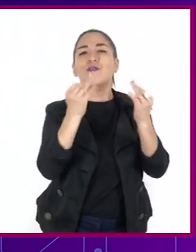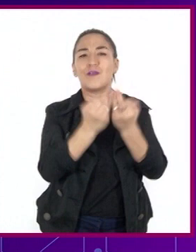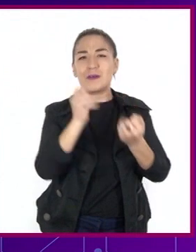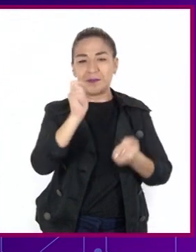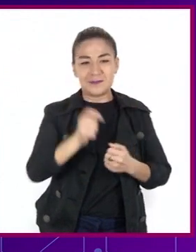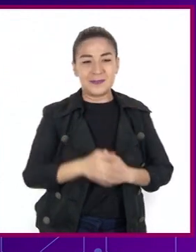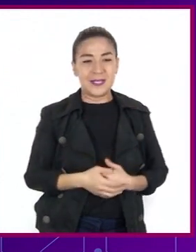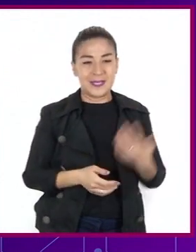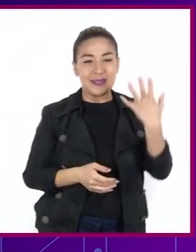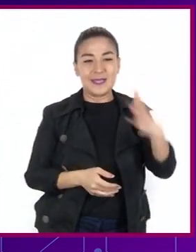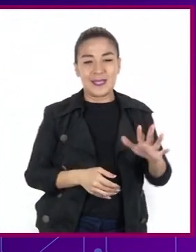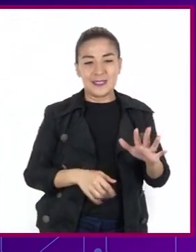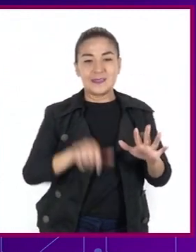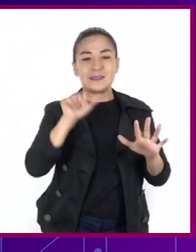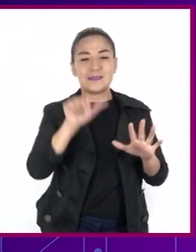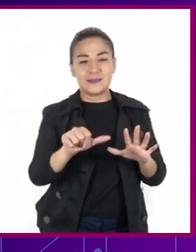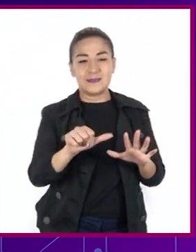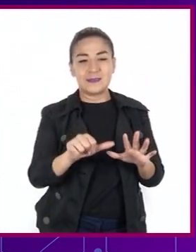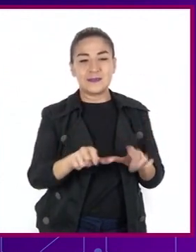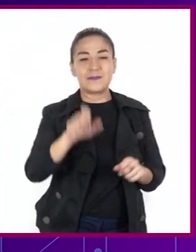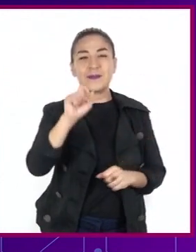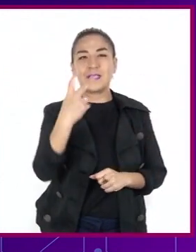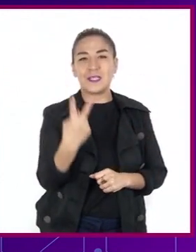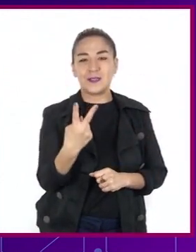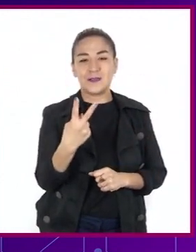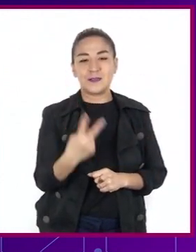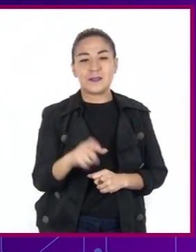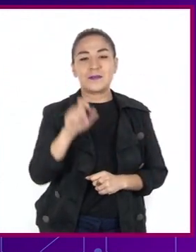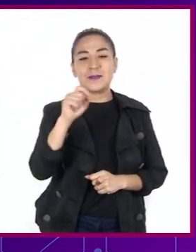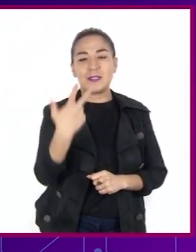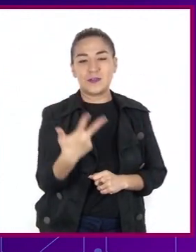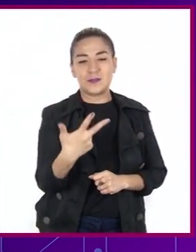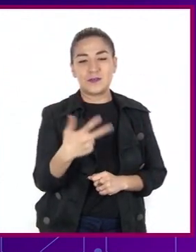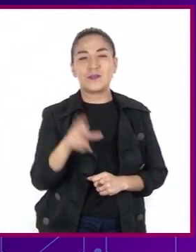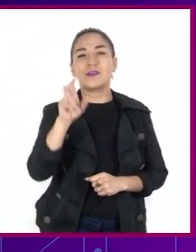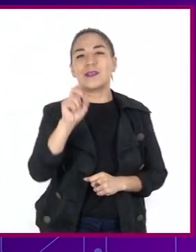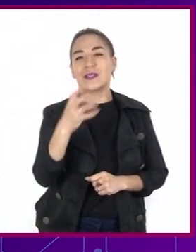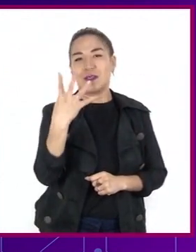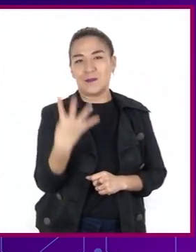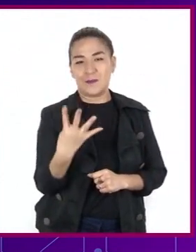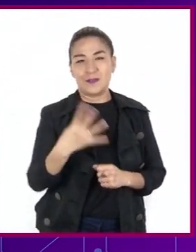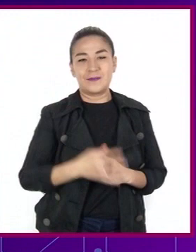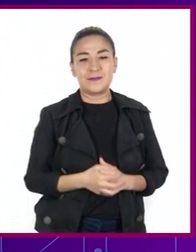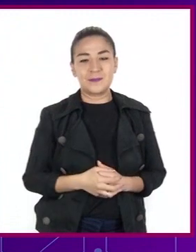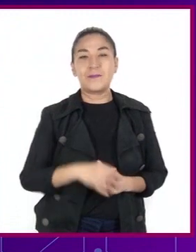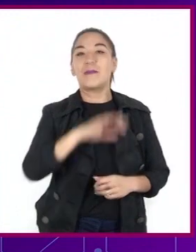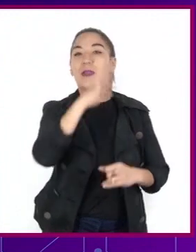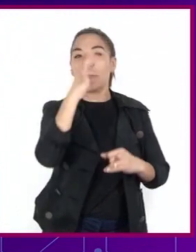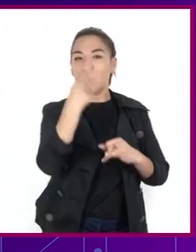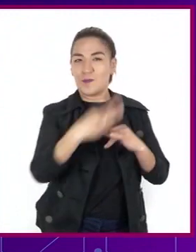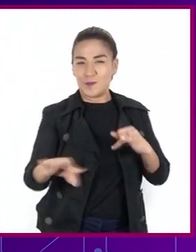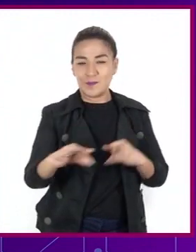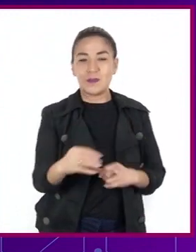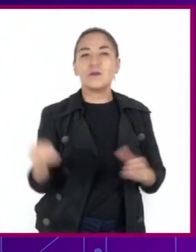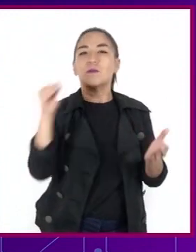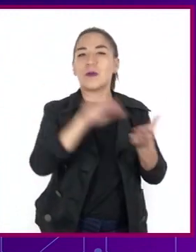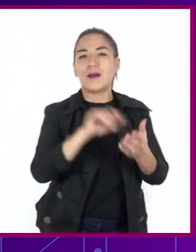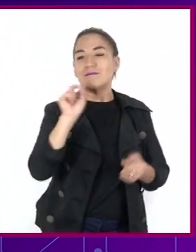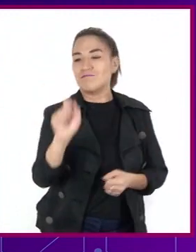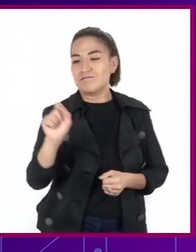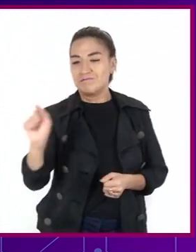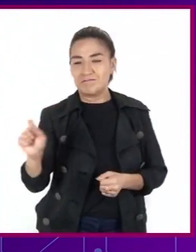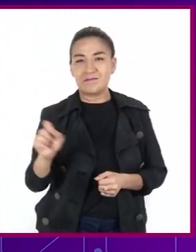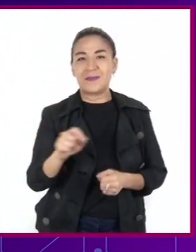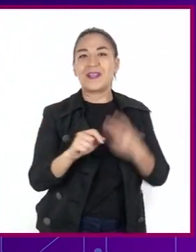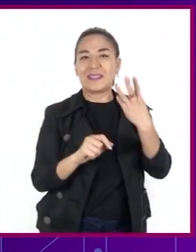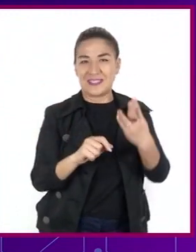términos 10, 16, 22, 28 y 34. Al final, agregamos puntos suspensivos,